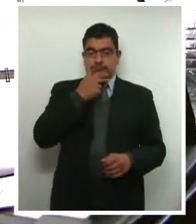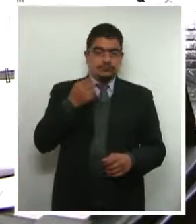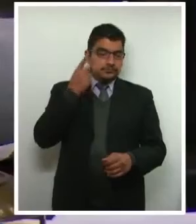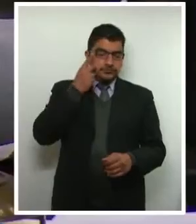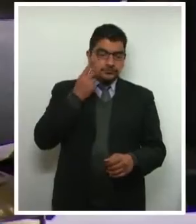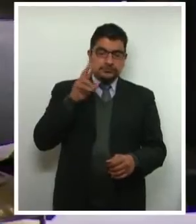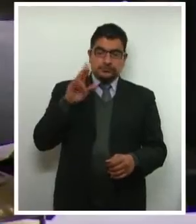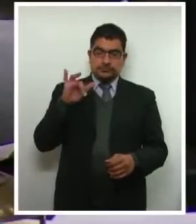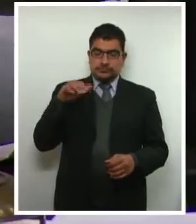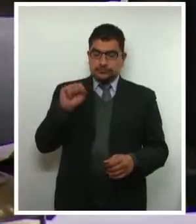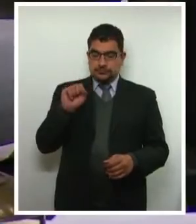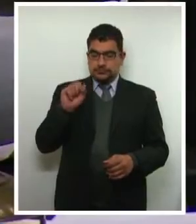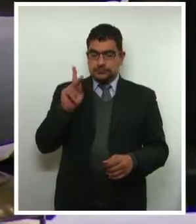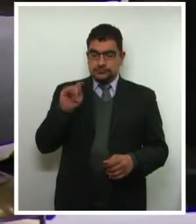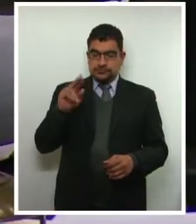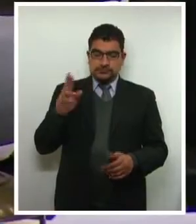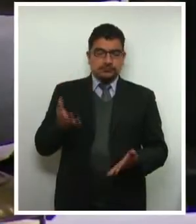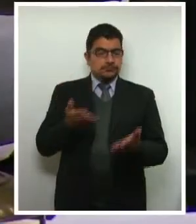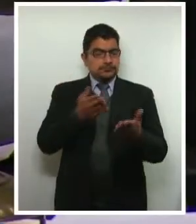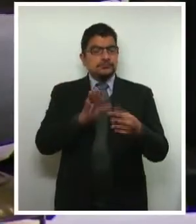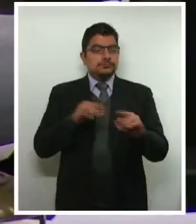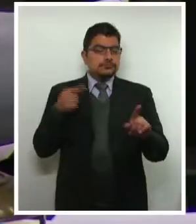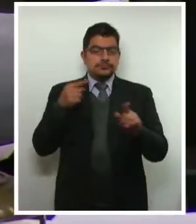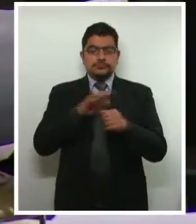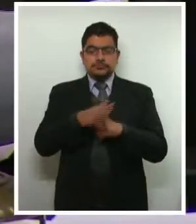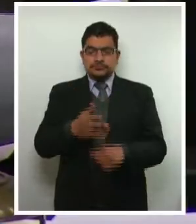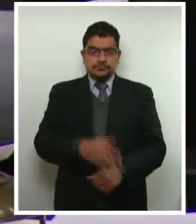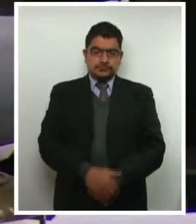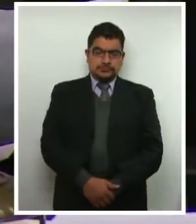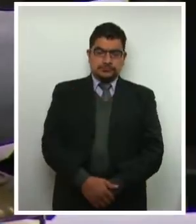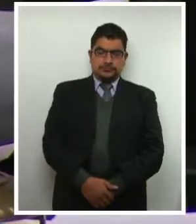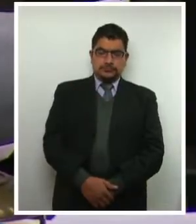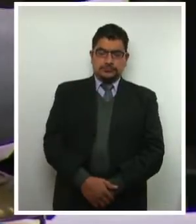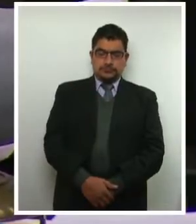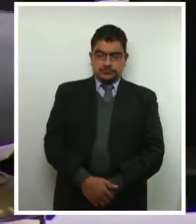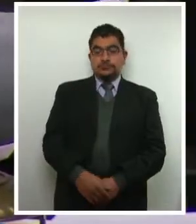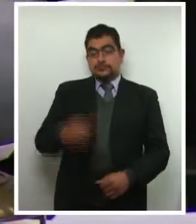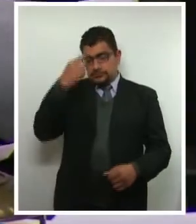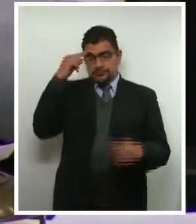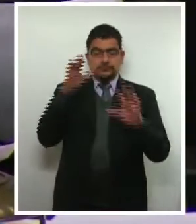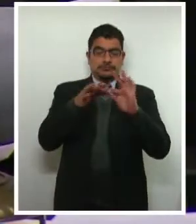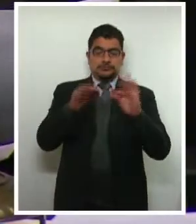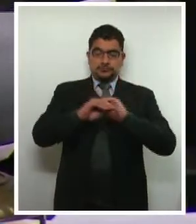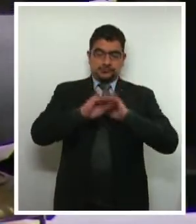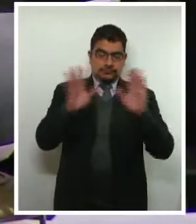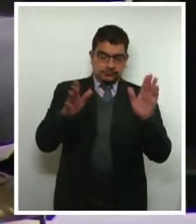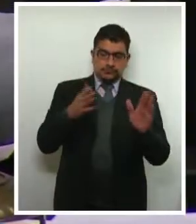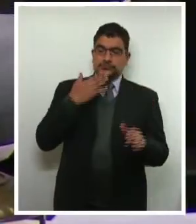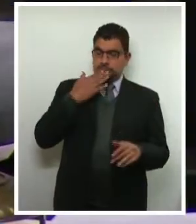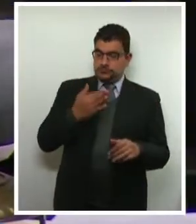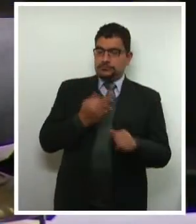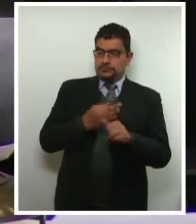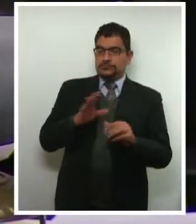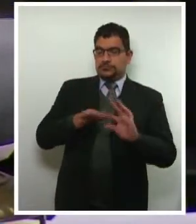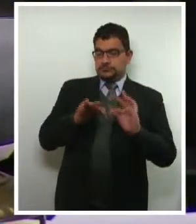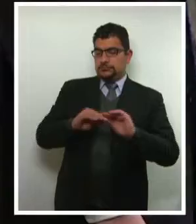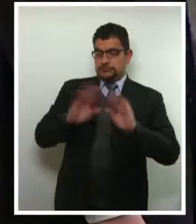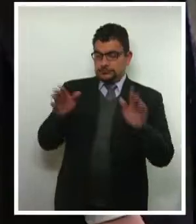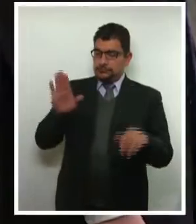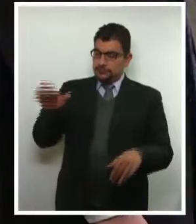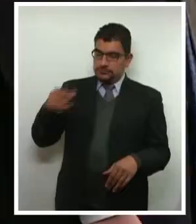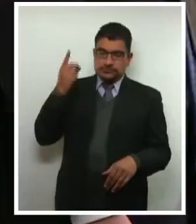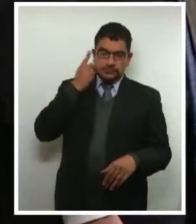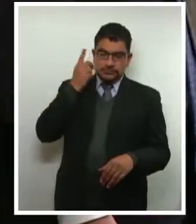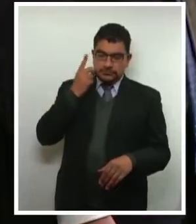diputado Ríos Peter, ¿con qué objeto? Para aclarar, ¿no? ¿Es para hacer la aclaración? Para hacer la aclaración. Ah, sí. Bueno,